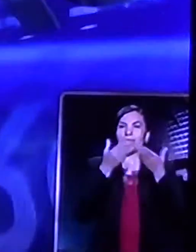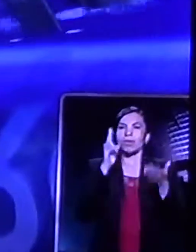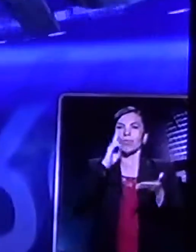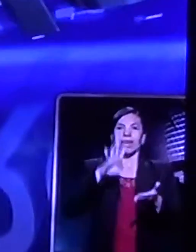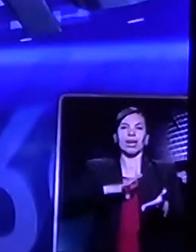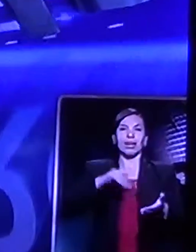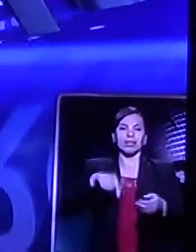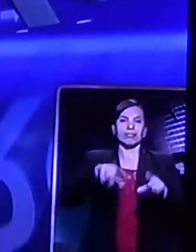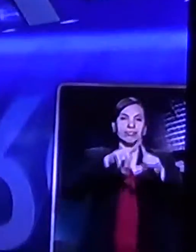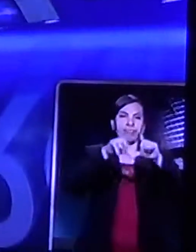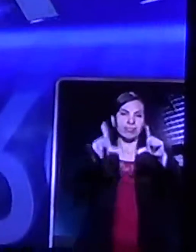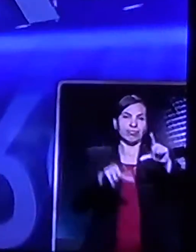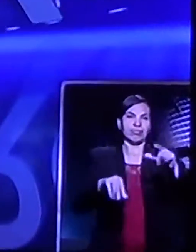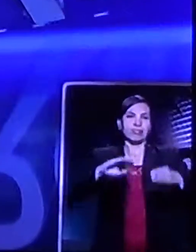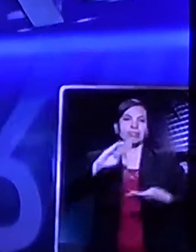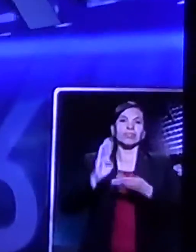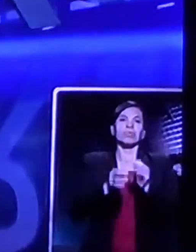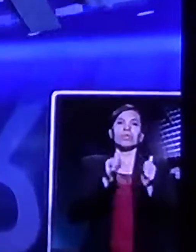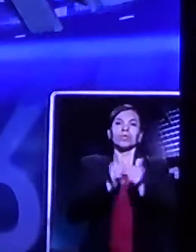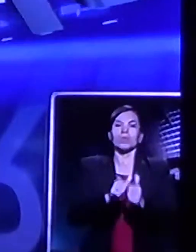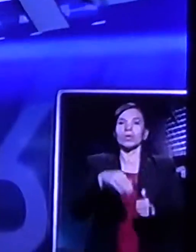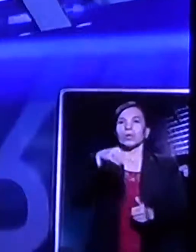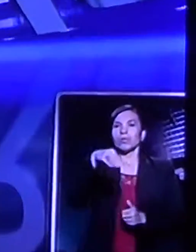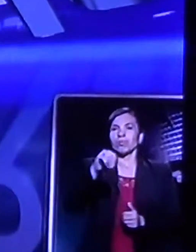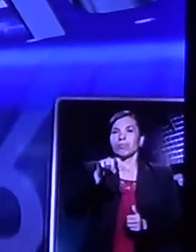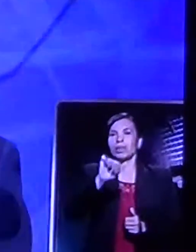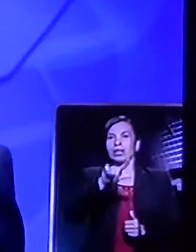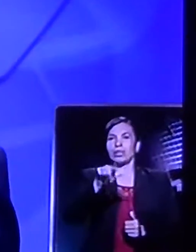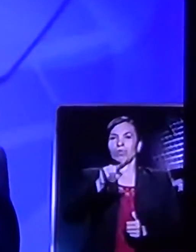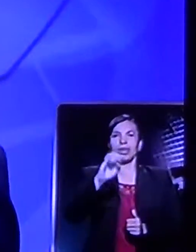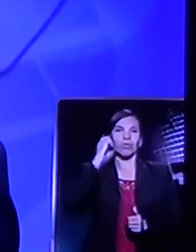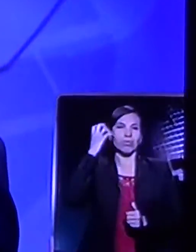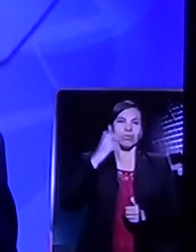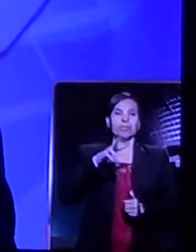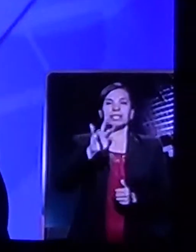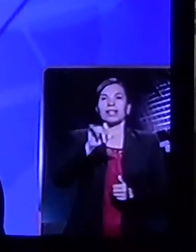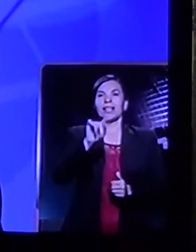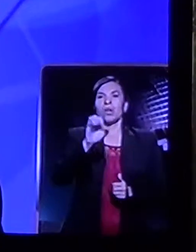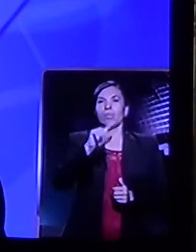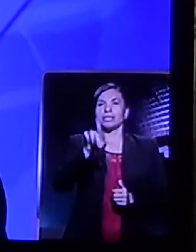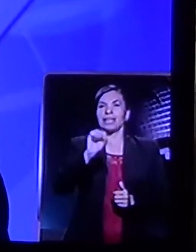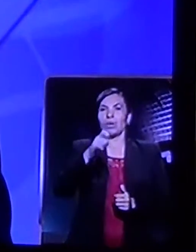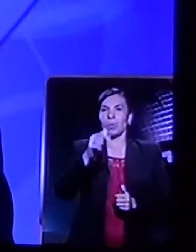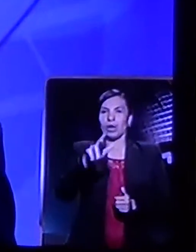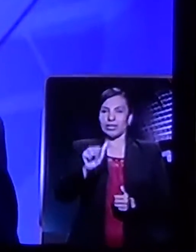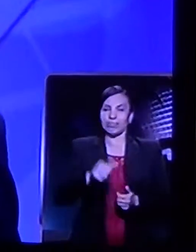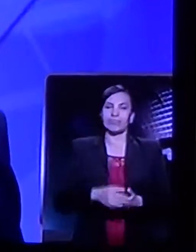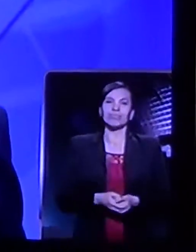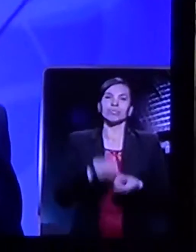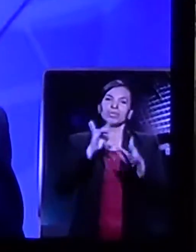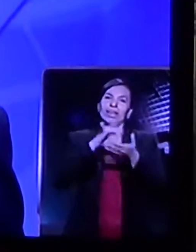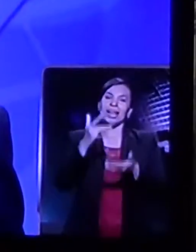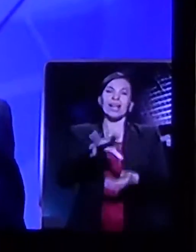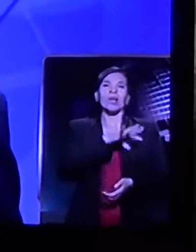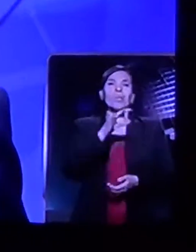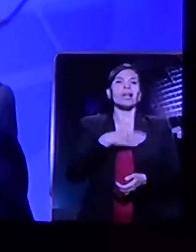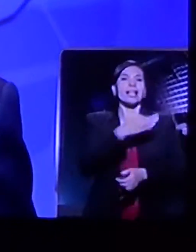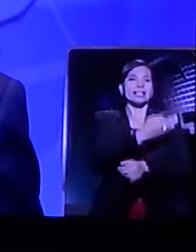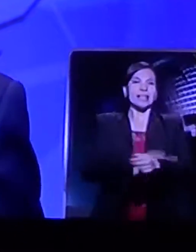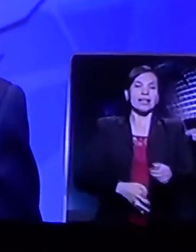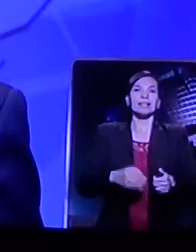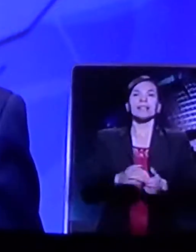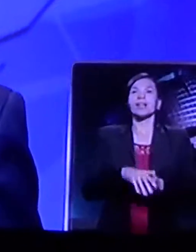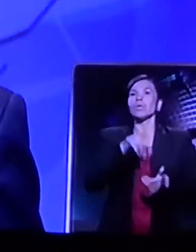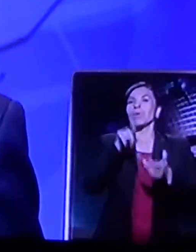hacemos ahora un breve recorrido por la República Mexicana y el mundo con Marilu Bello y Vicente López Segura. Muchas gracias, Lolita. Muy buenas